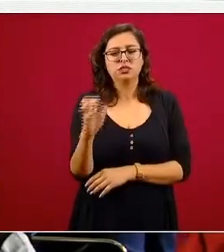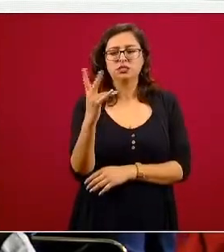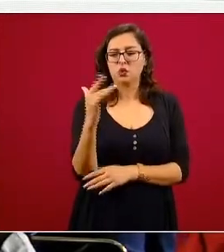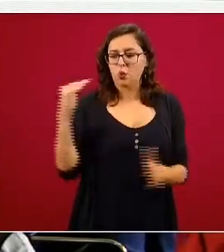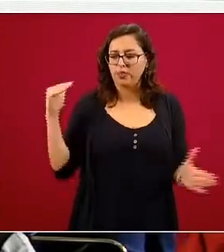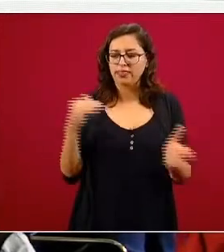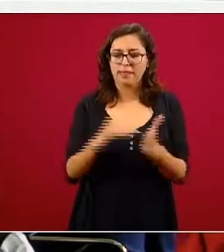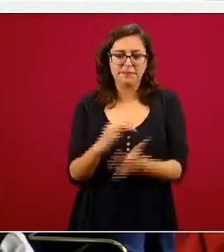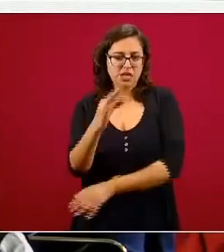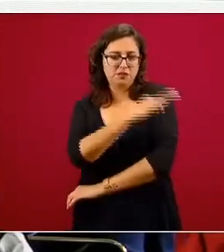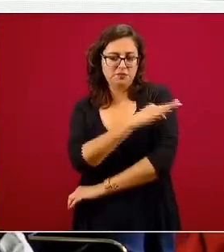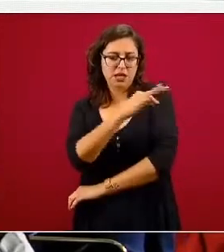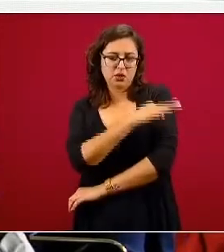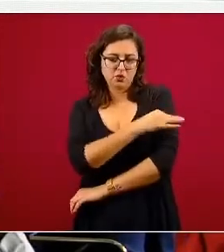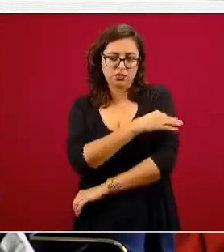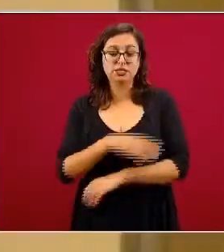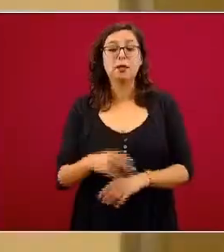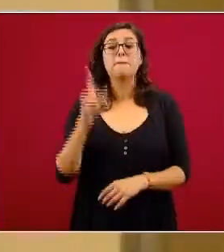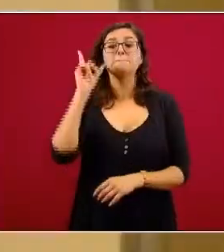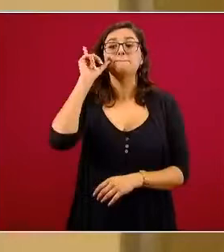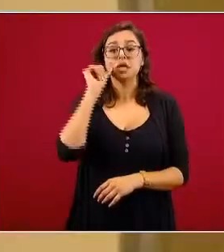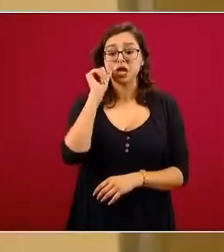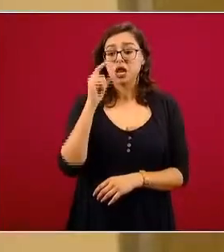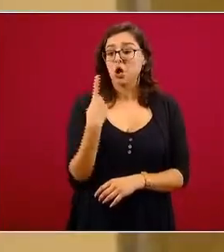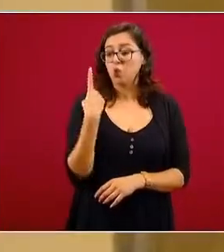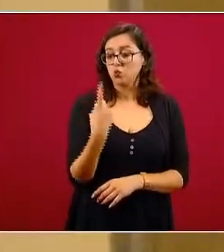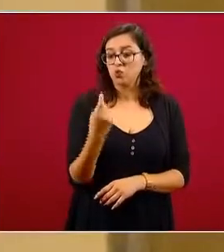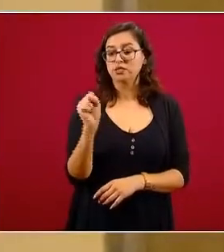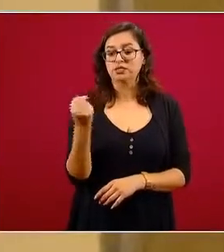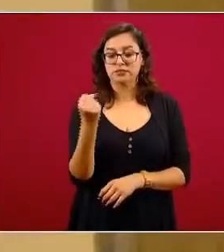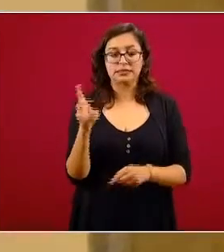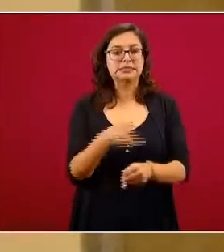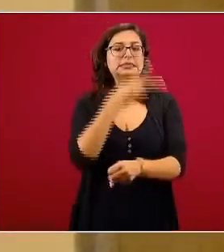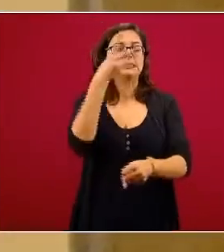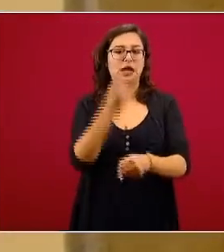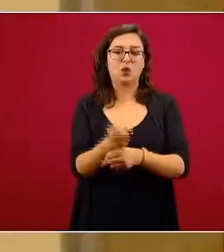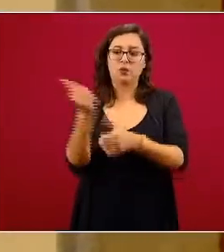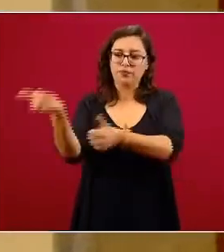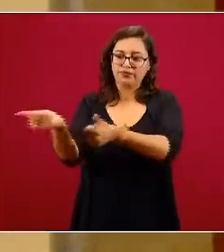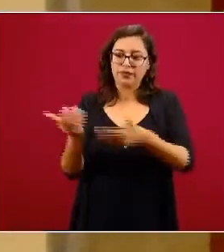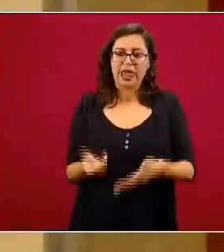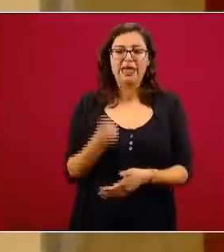1.450.000 dosis. Mañana, 1 de septiembre, llega otro embarque de